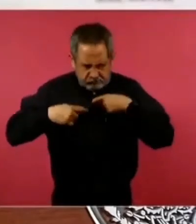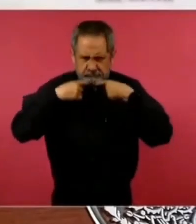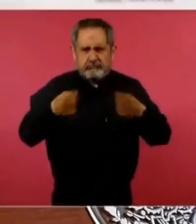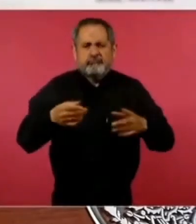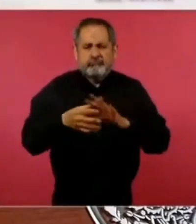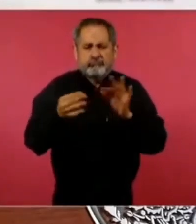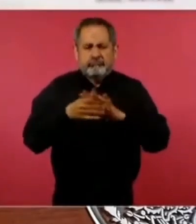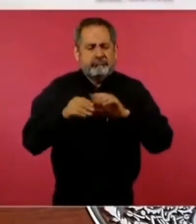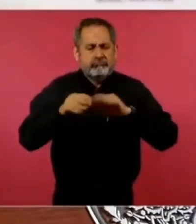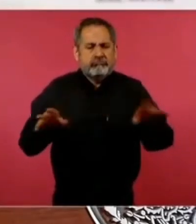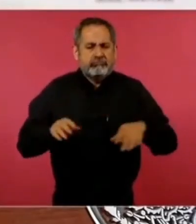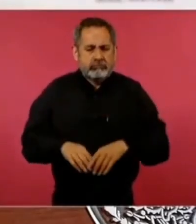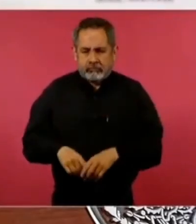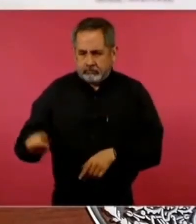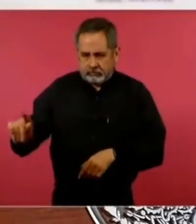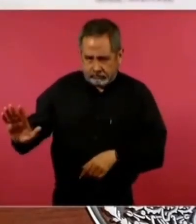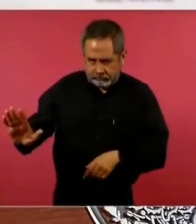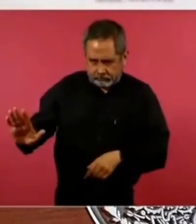Presidente, o sea, permíteme.